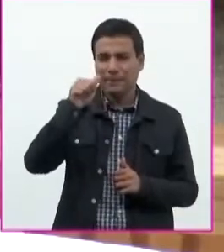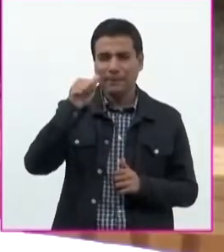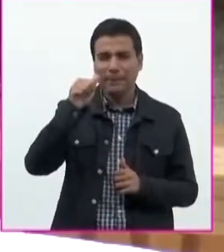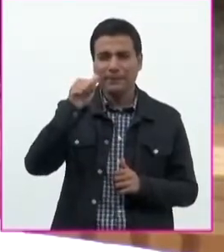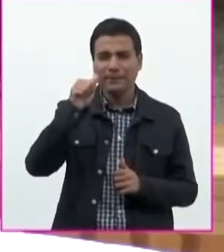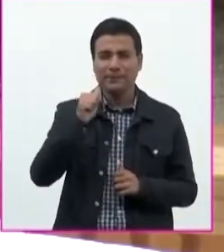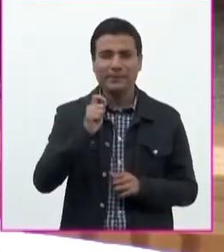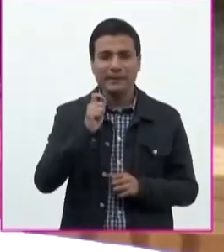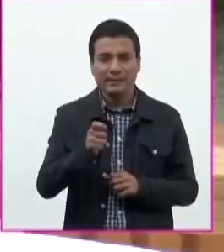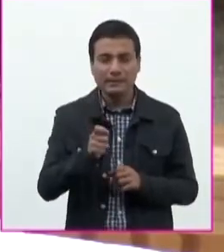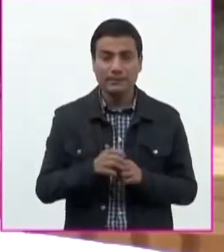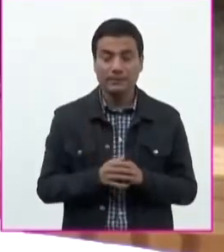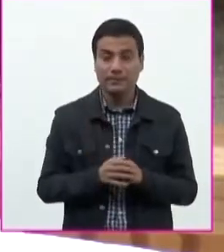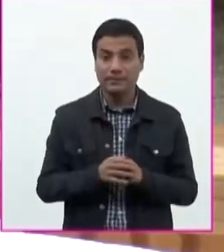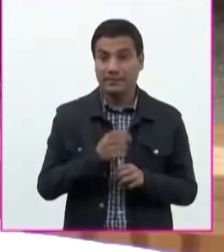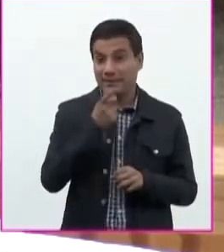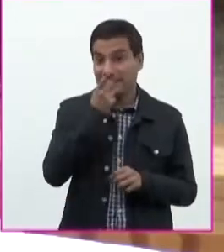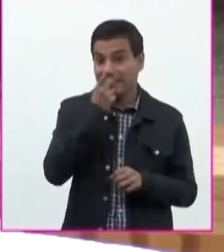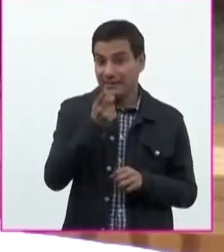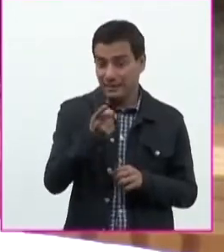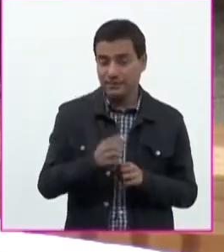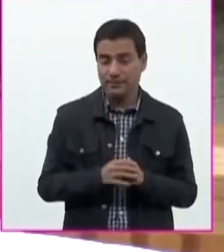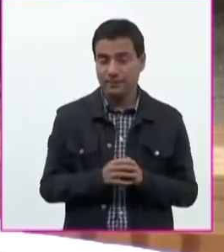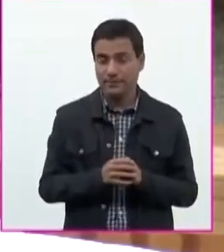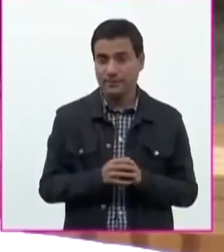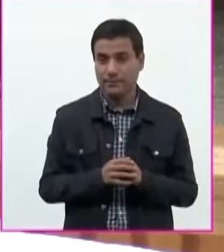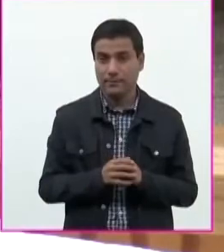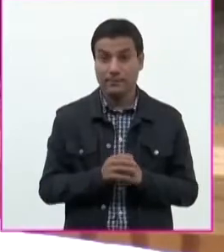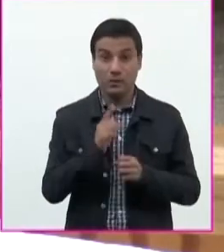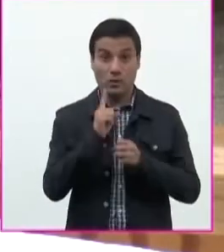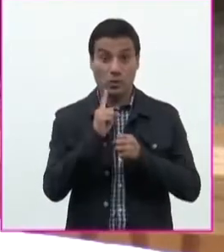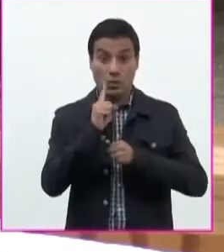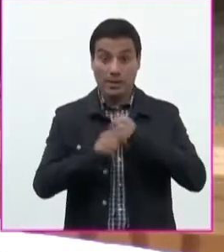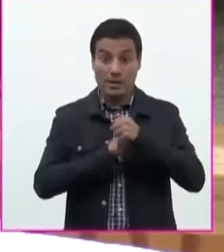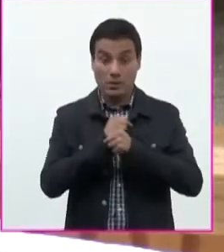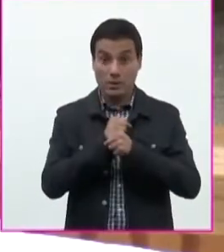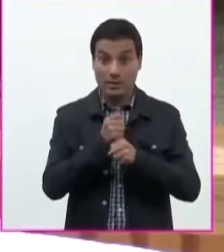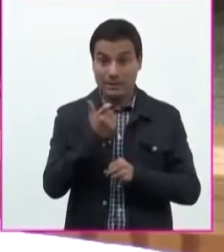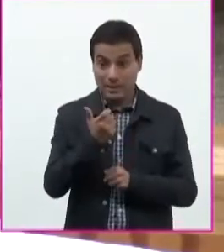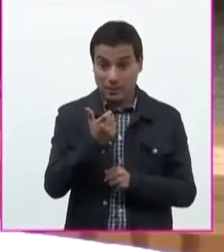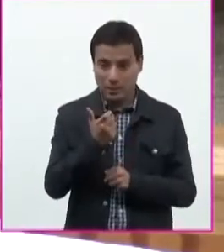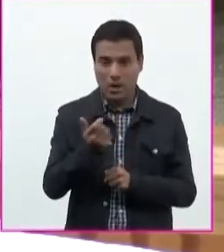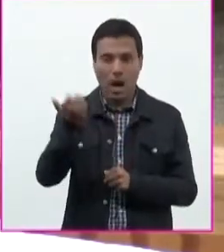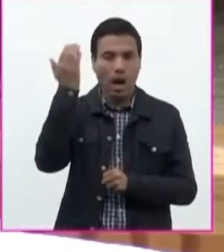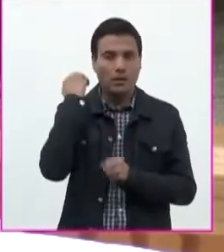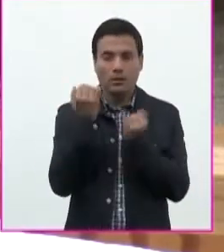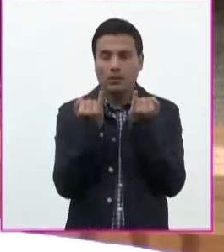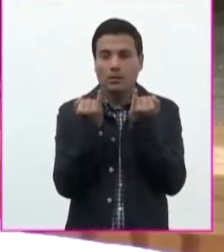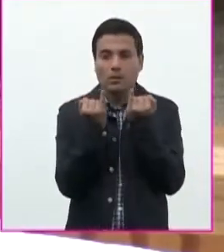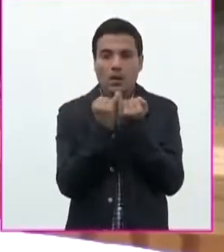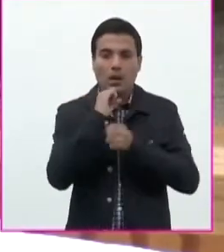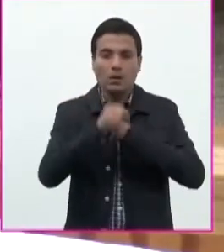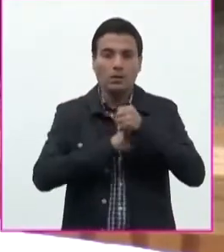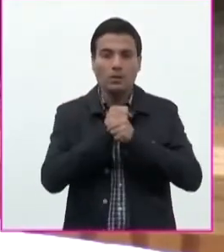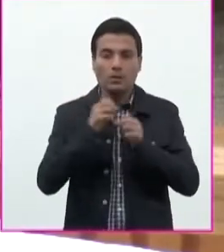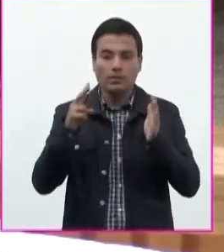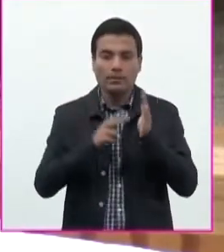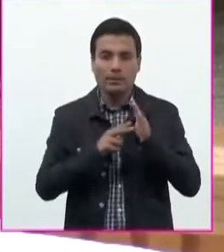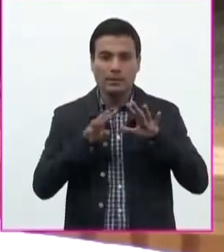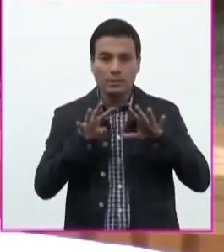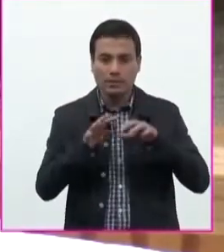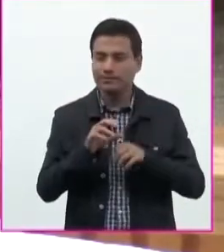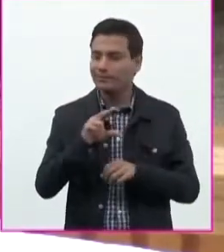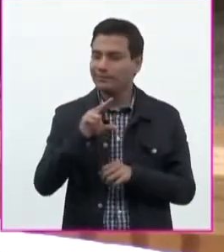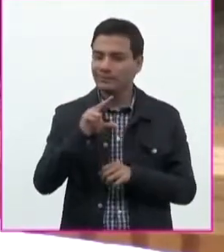relación en el presupuesto que se solicita en un año con el año anterior y un parte del trabajo voy a